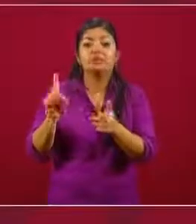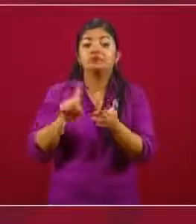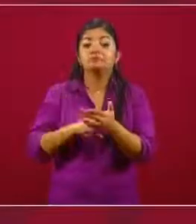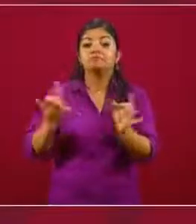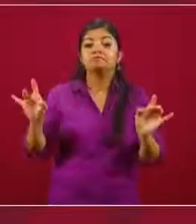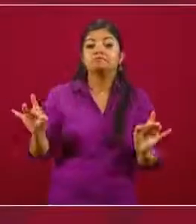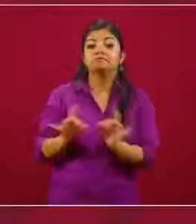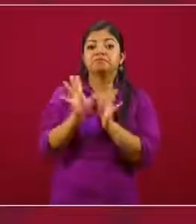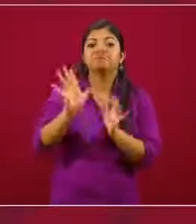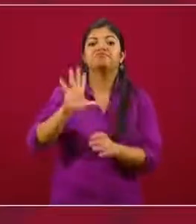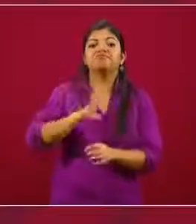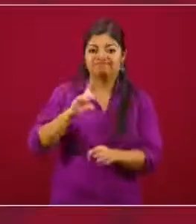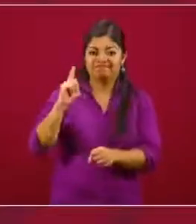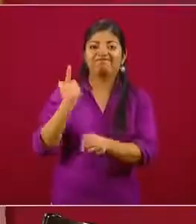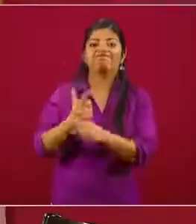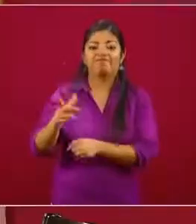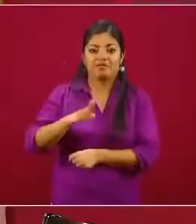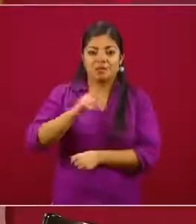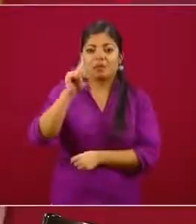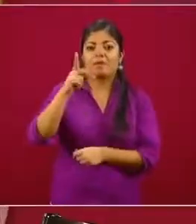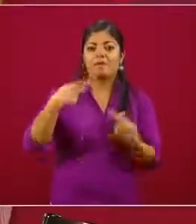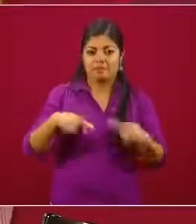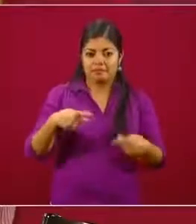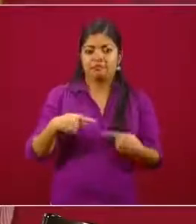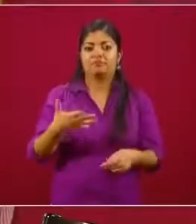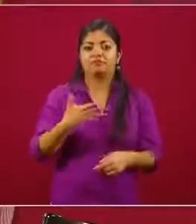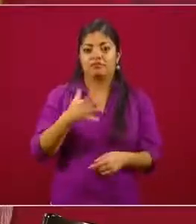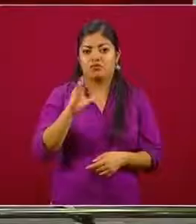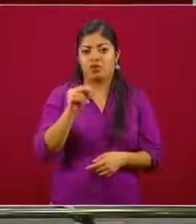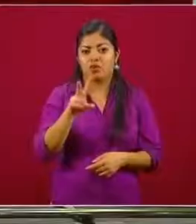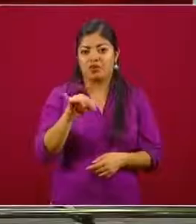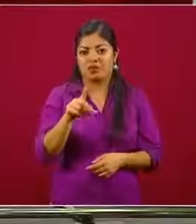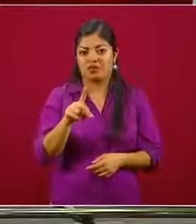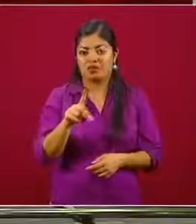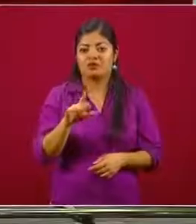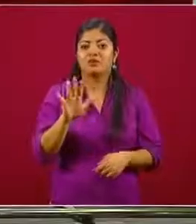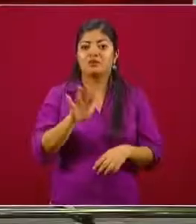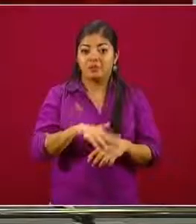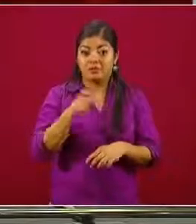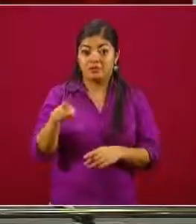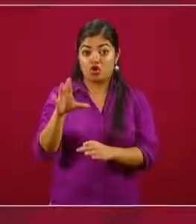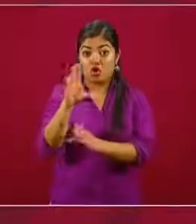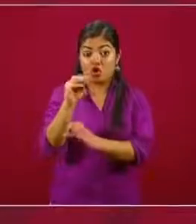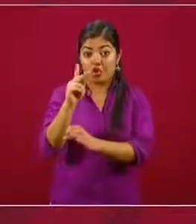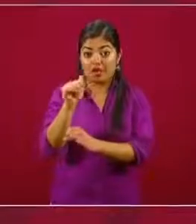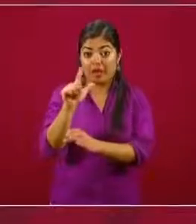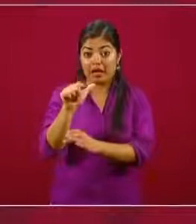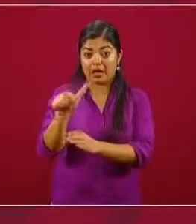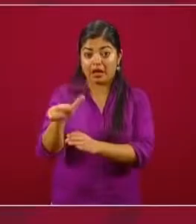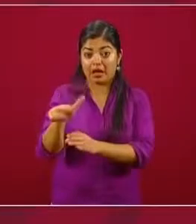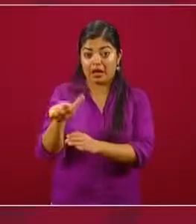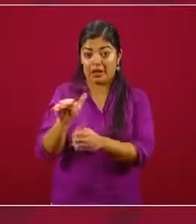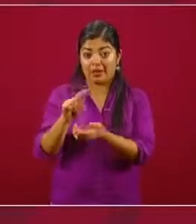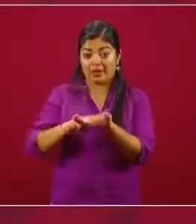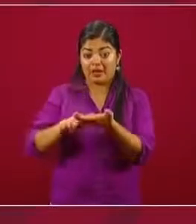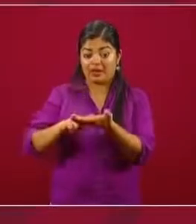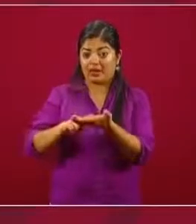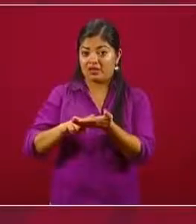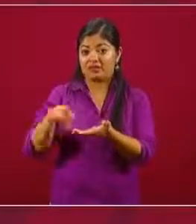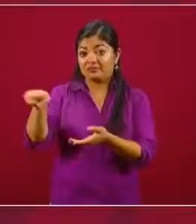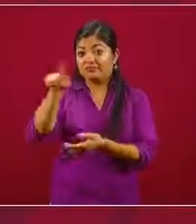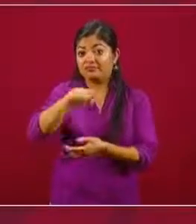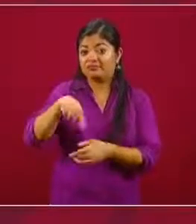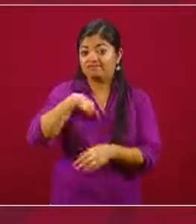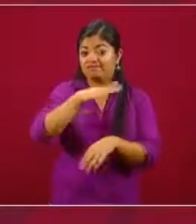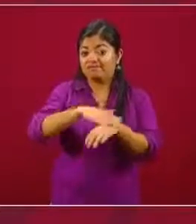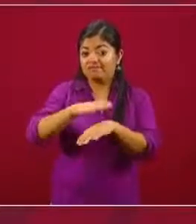se detectó un caso en este municipio. Entonces, inmediatamente el municipio de Copala, sépanlo todos los residentes de